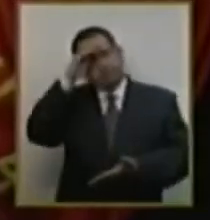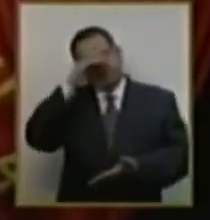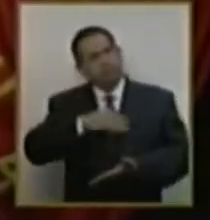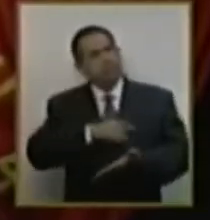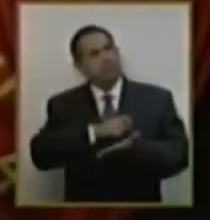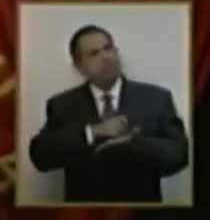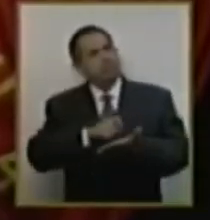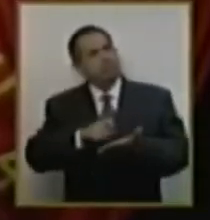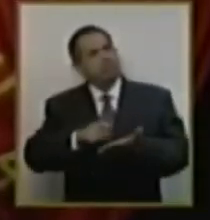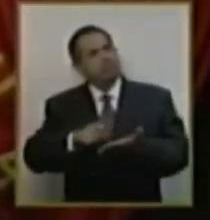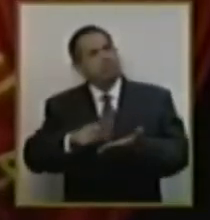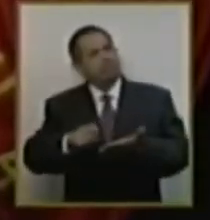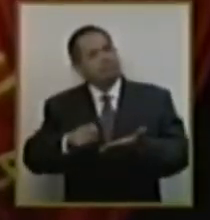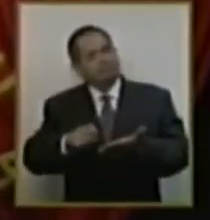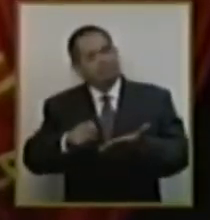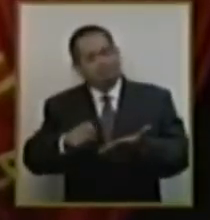no dejó